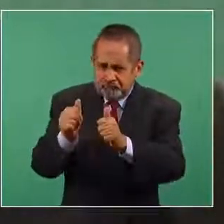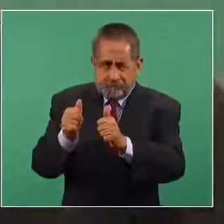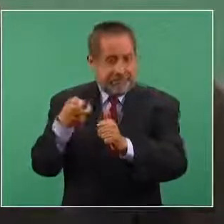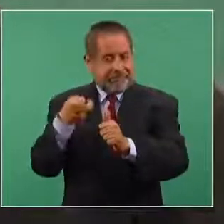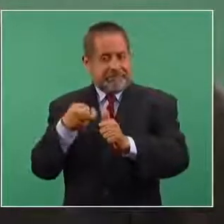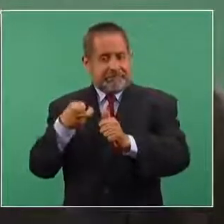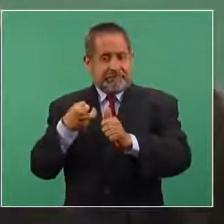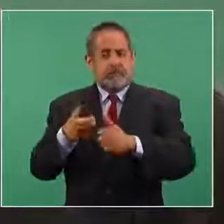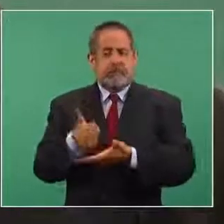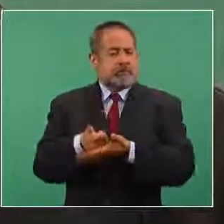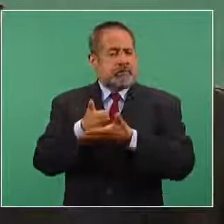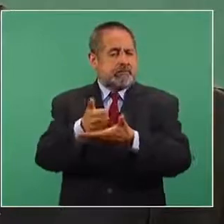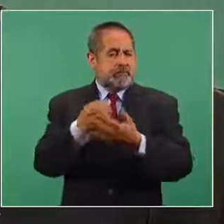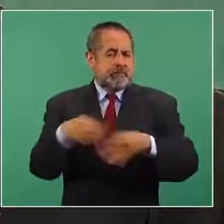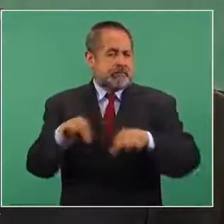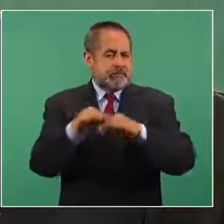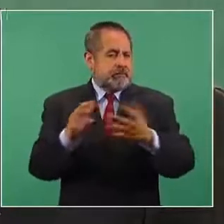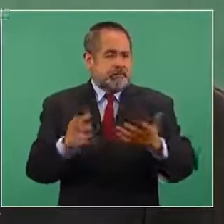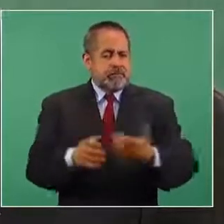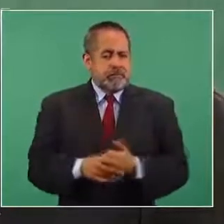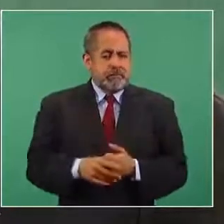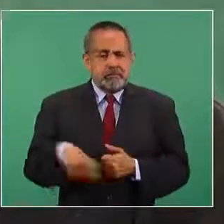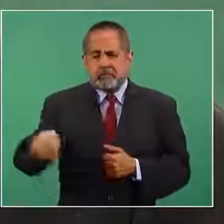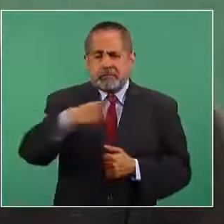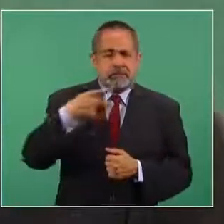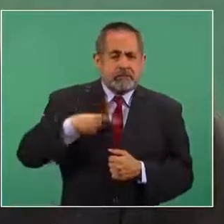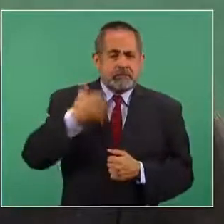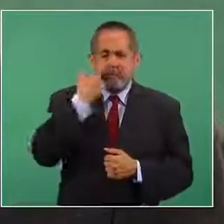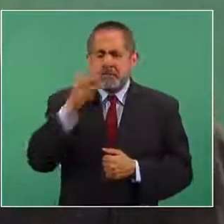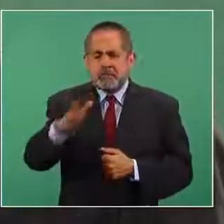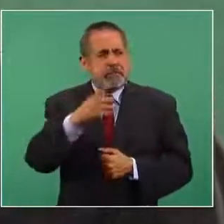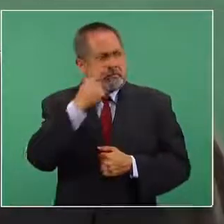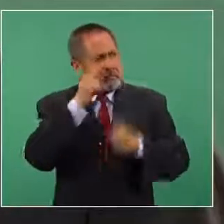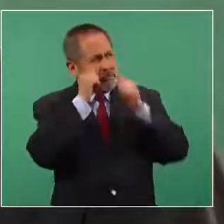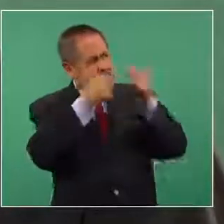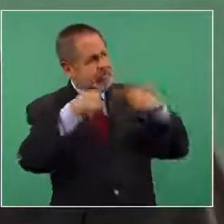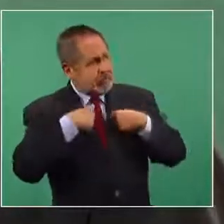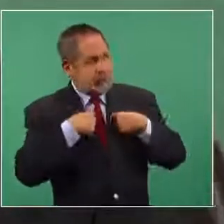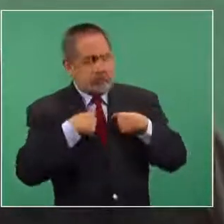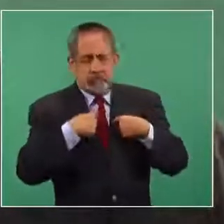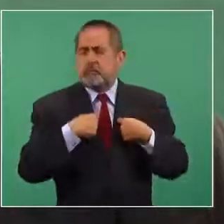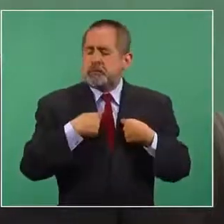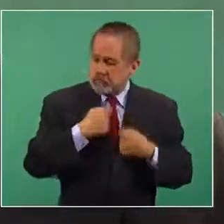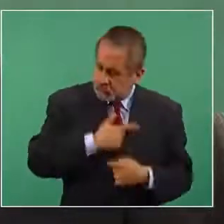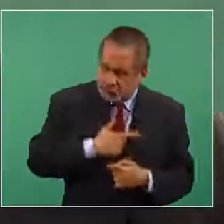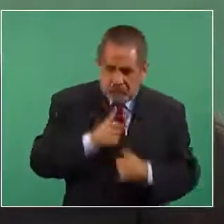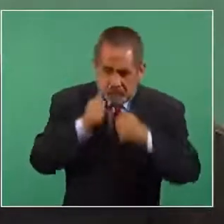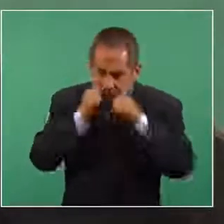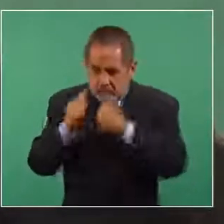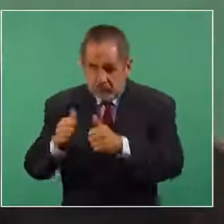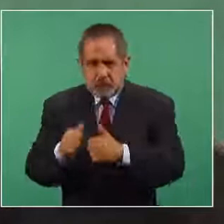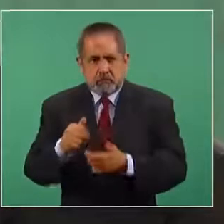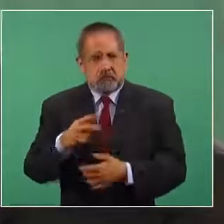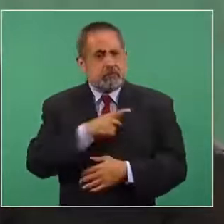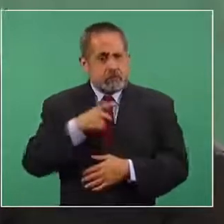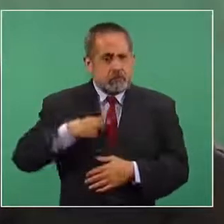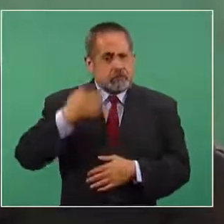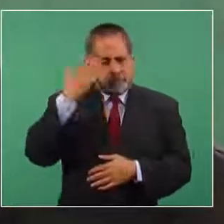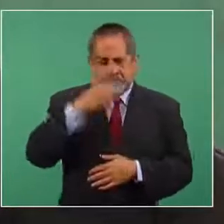le ayuda. La gente quiere que se le escuche y hay que saber